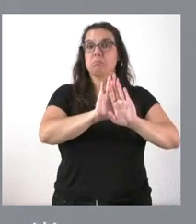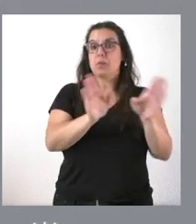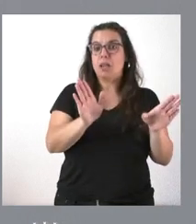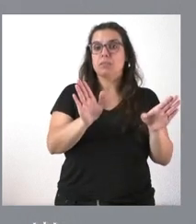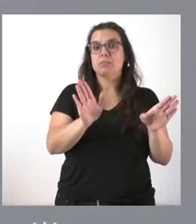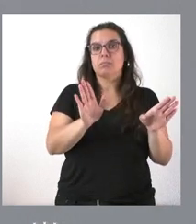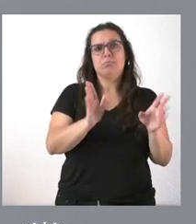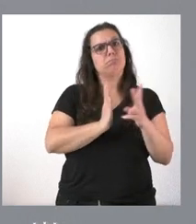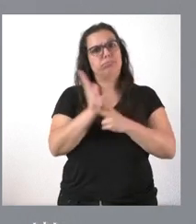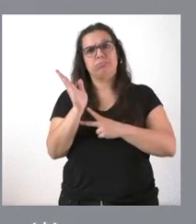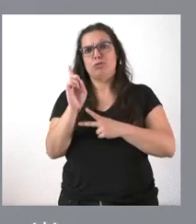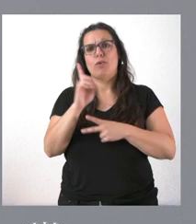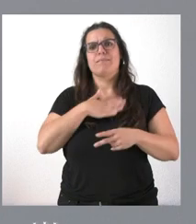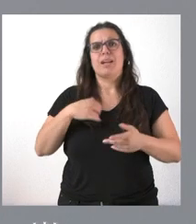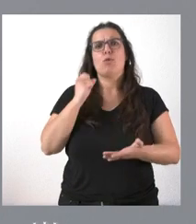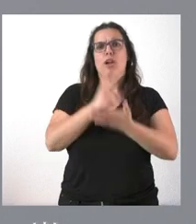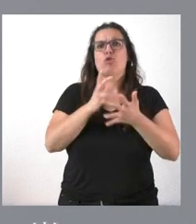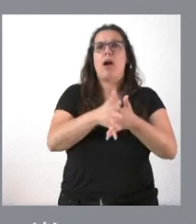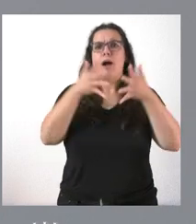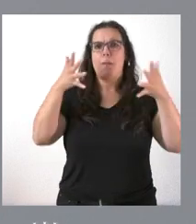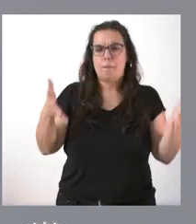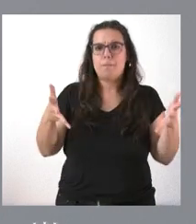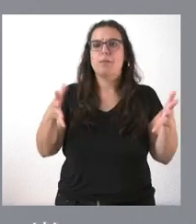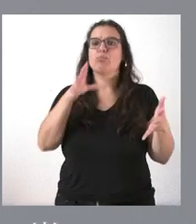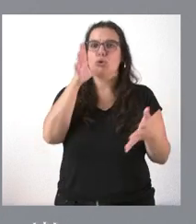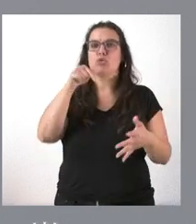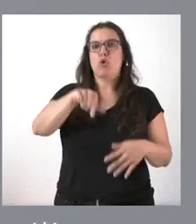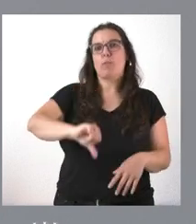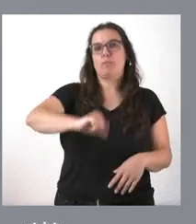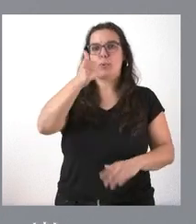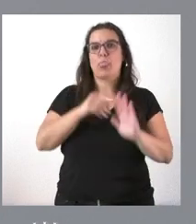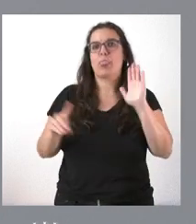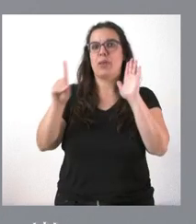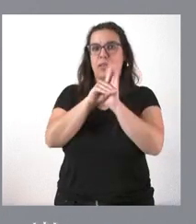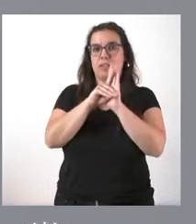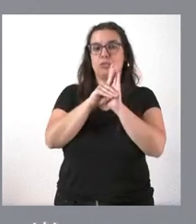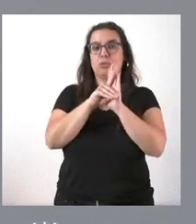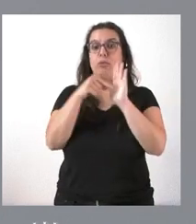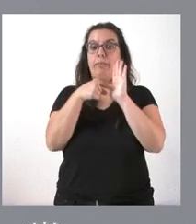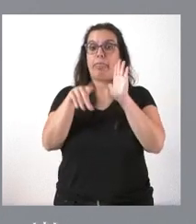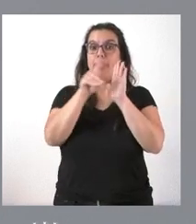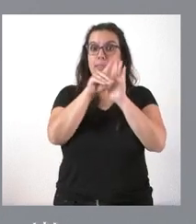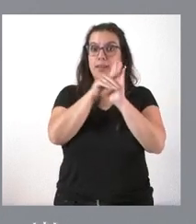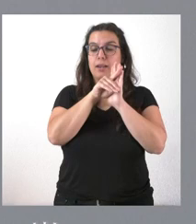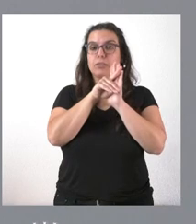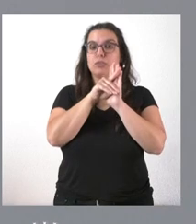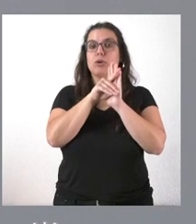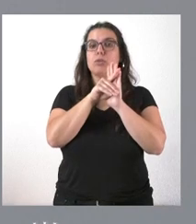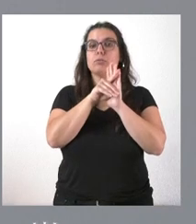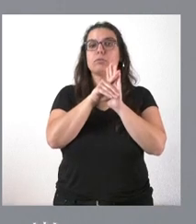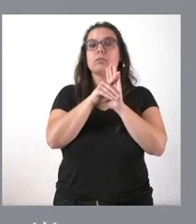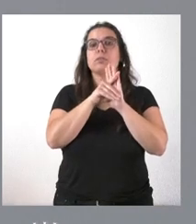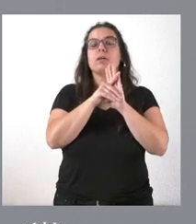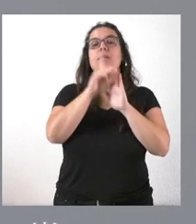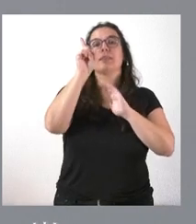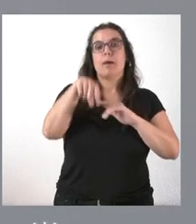ampliarlo lo que hemos hecho es proceder a la ampliación y hoy se aprueba el decreto por el que se aprueba a su vez el plan